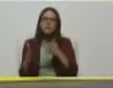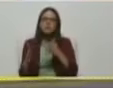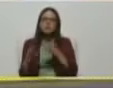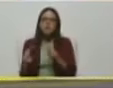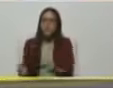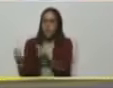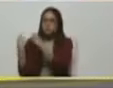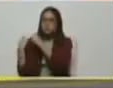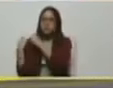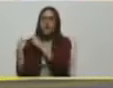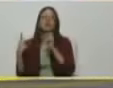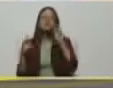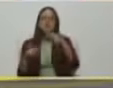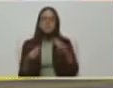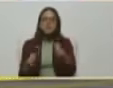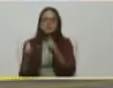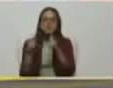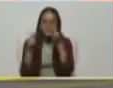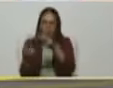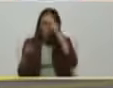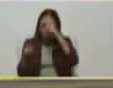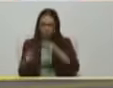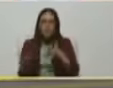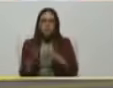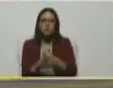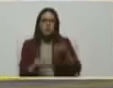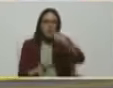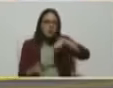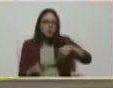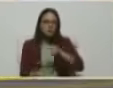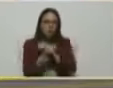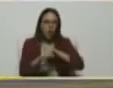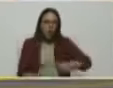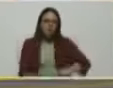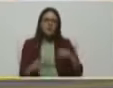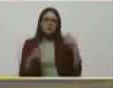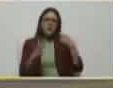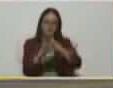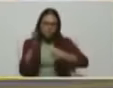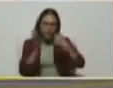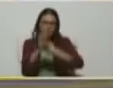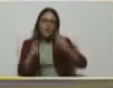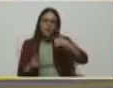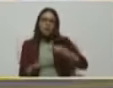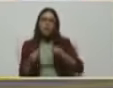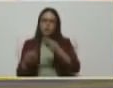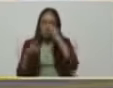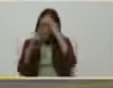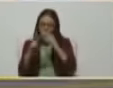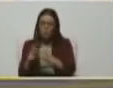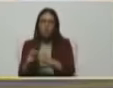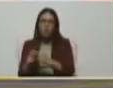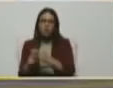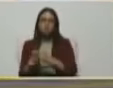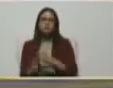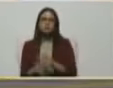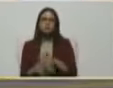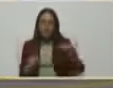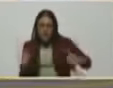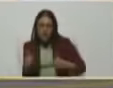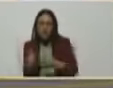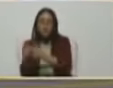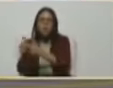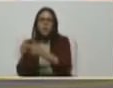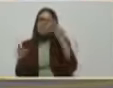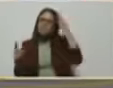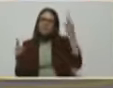coronela del Ejército Libertador en el campo de batalla. La llevaron